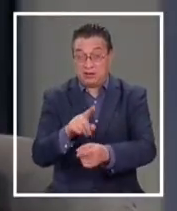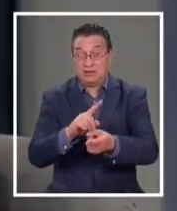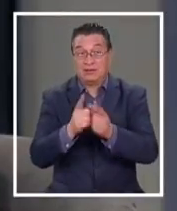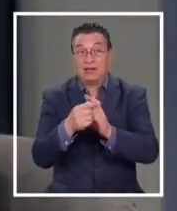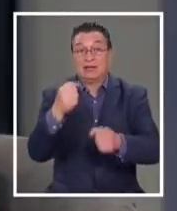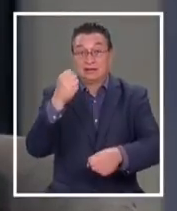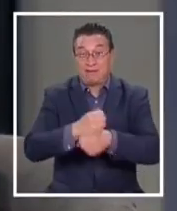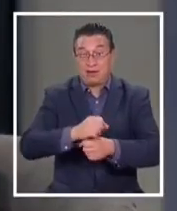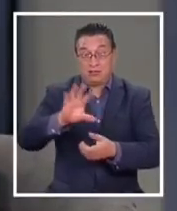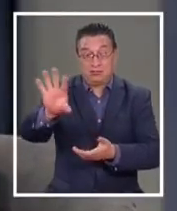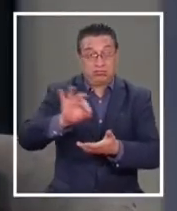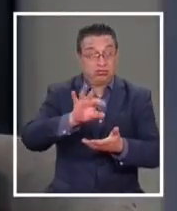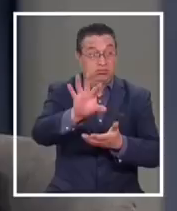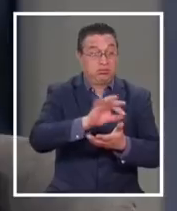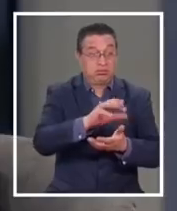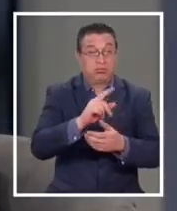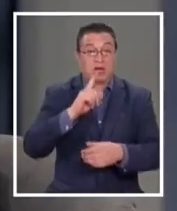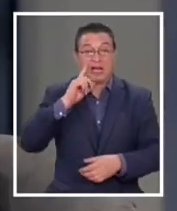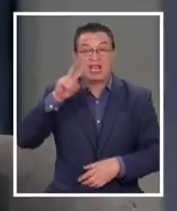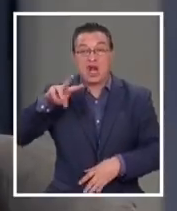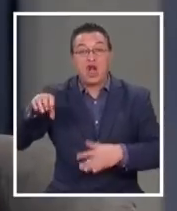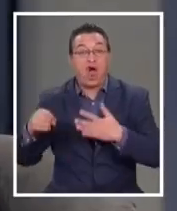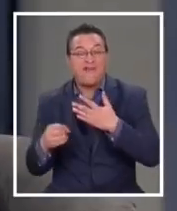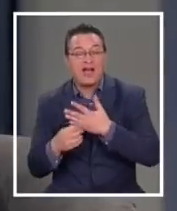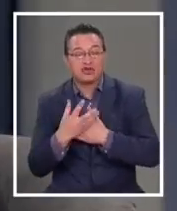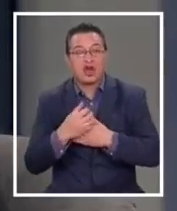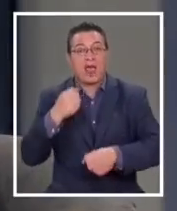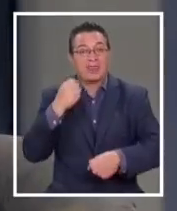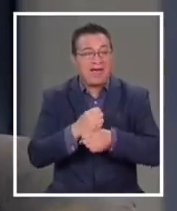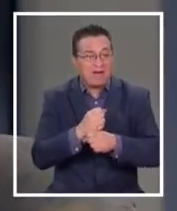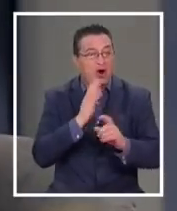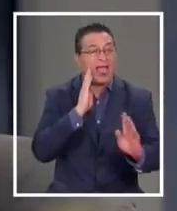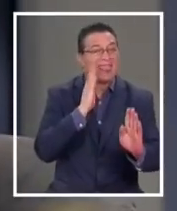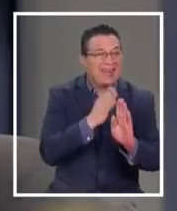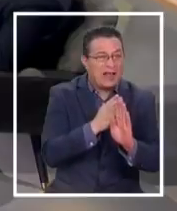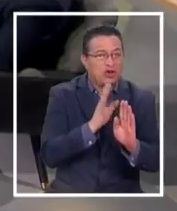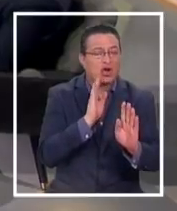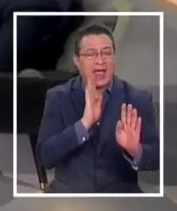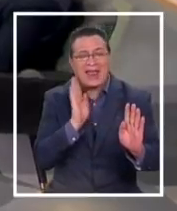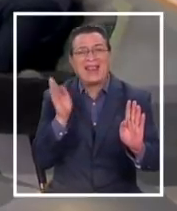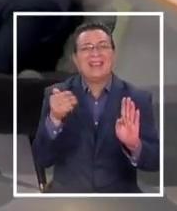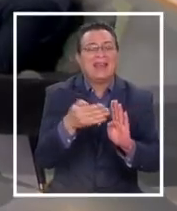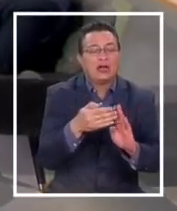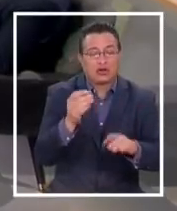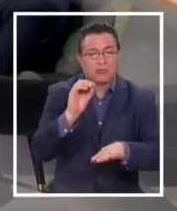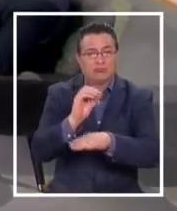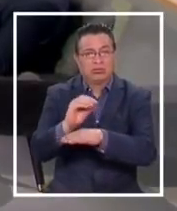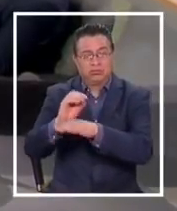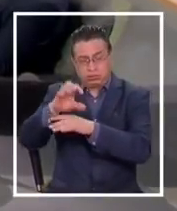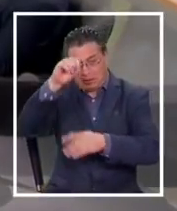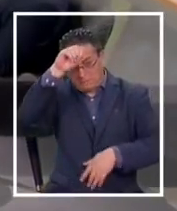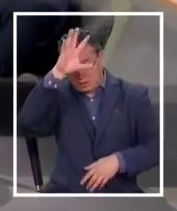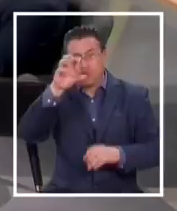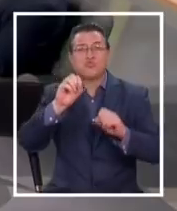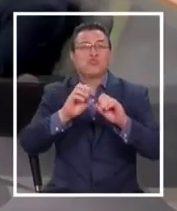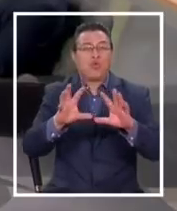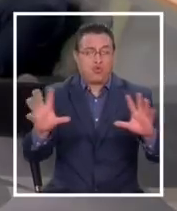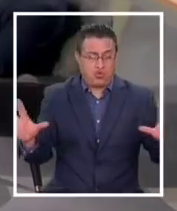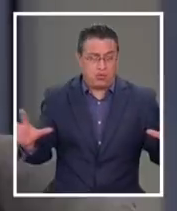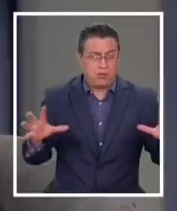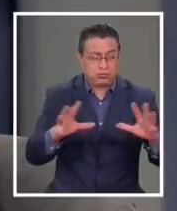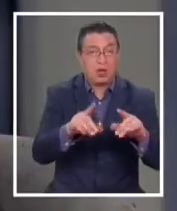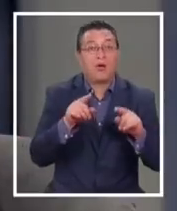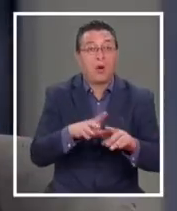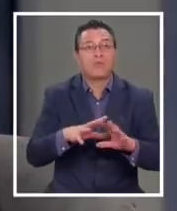términos de empleo, en términos de la innovación, en términos del empleo indirecto que generan a los proveedores de la minería, que son muchos, va a terminar siendo